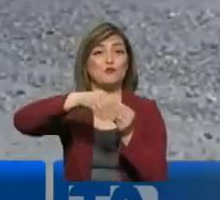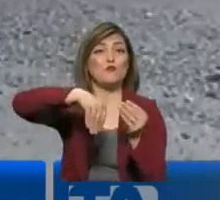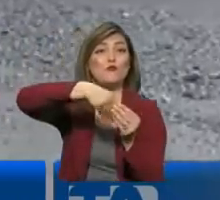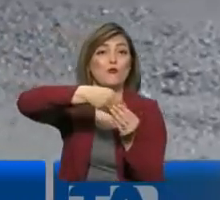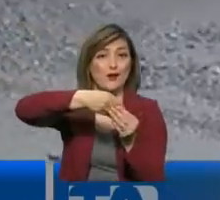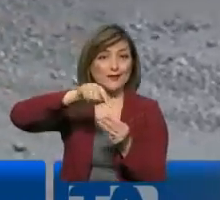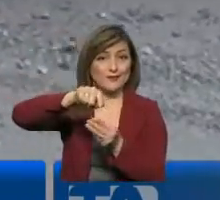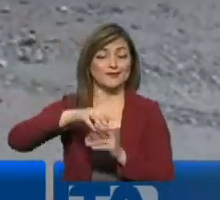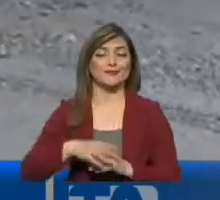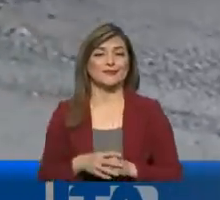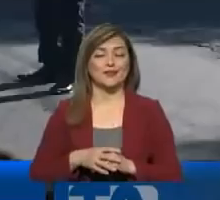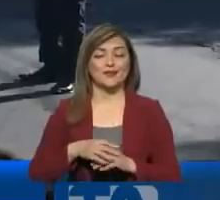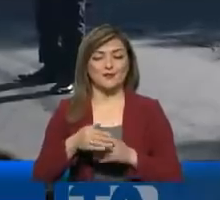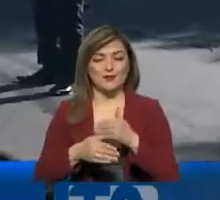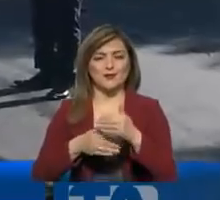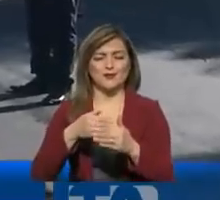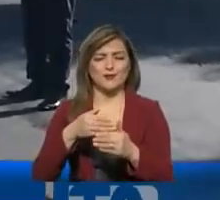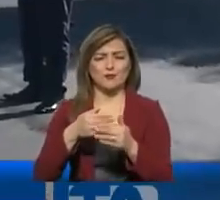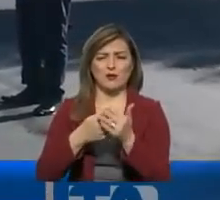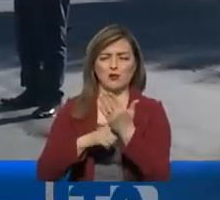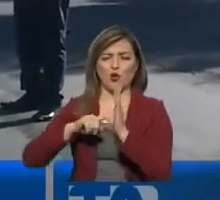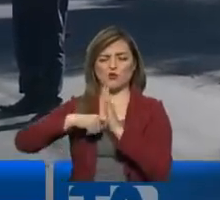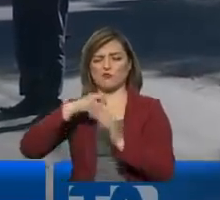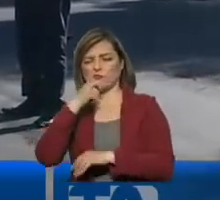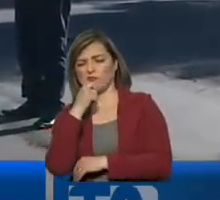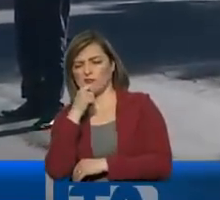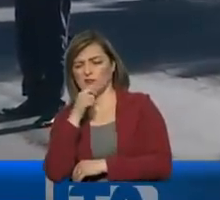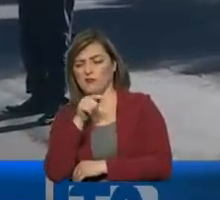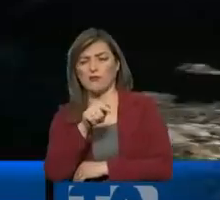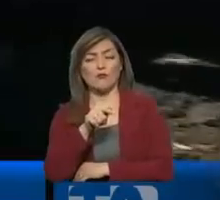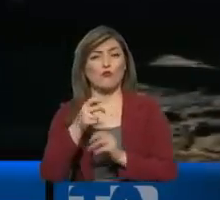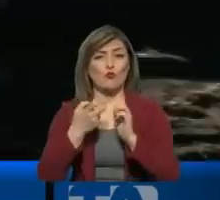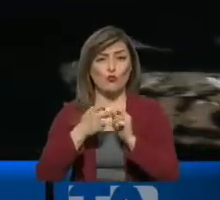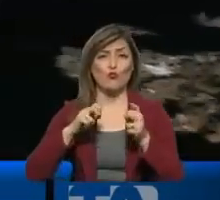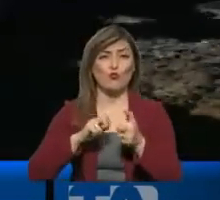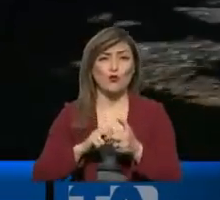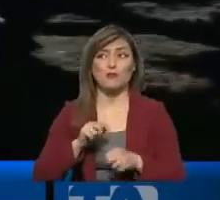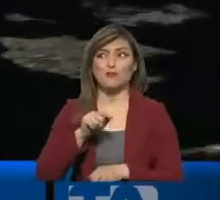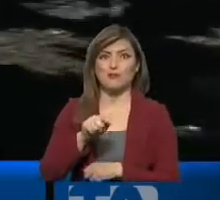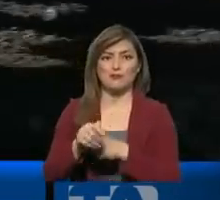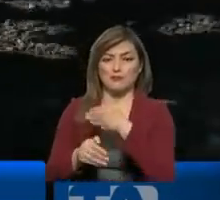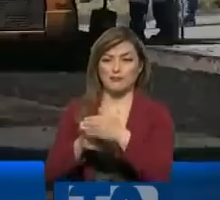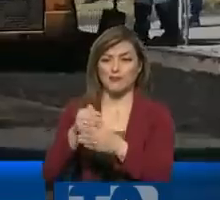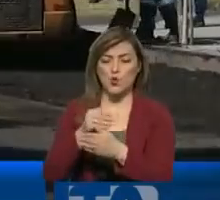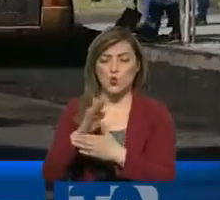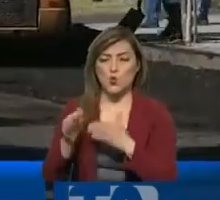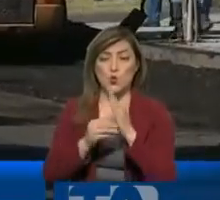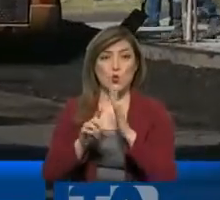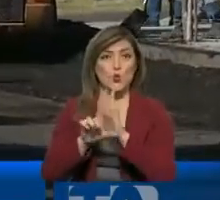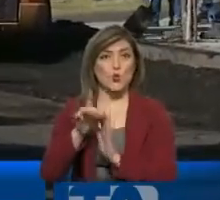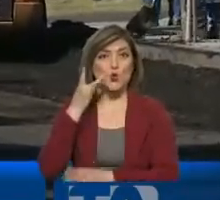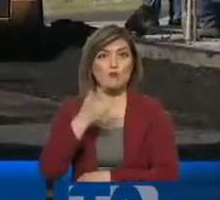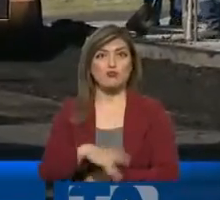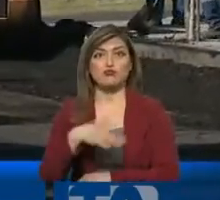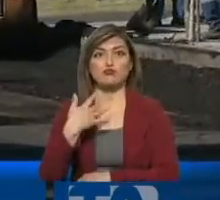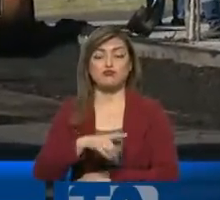En medio de la ejecución de la obra, un análisis de la Contraloría General del Estado determinó irregularidades en este contrato que